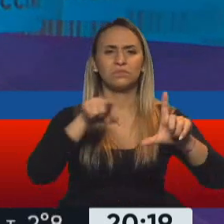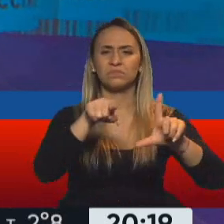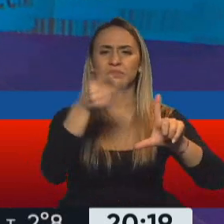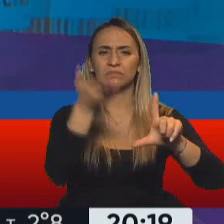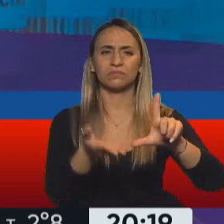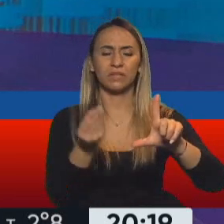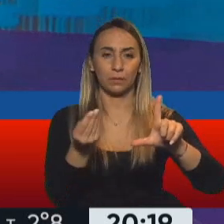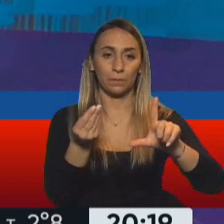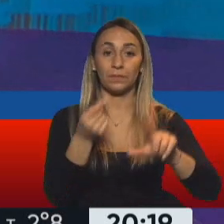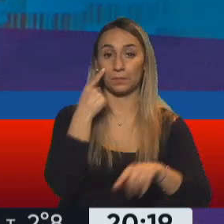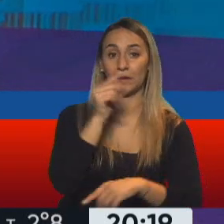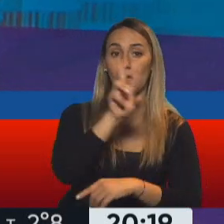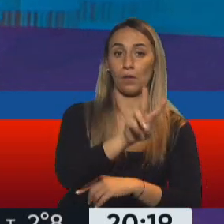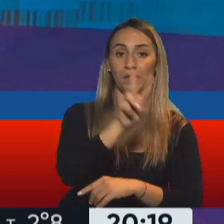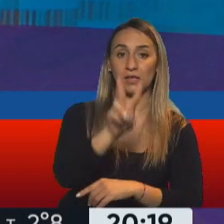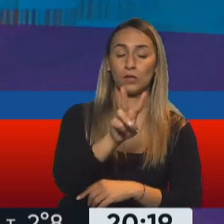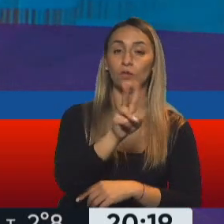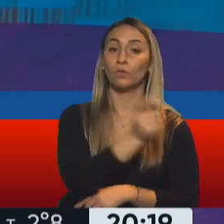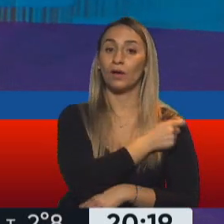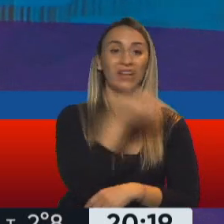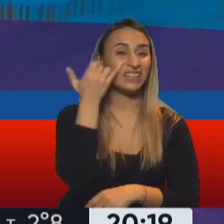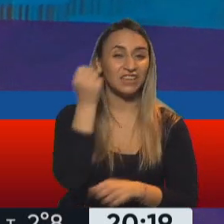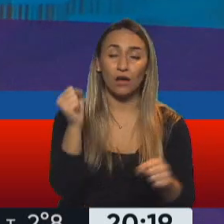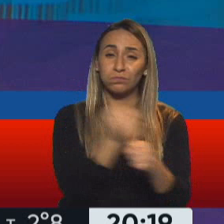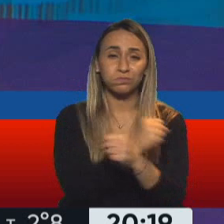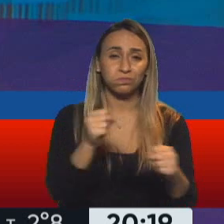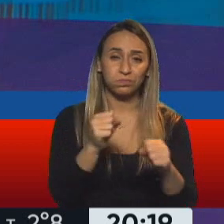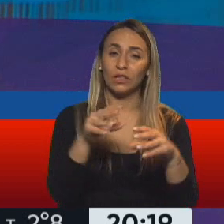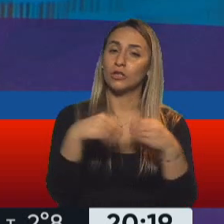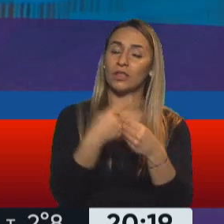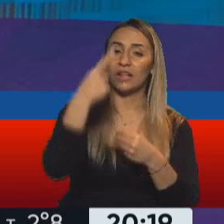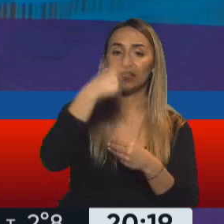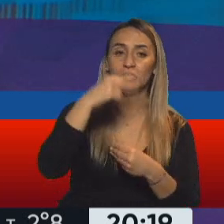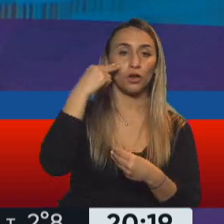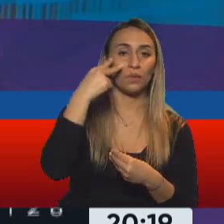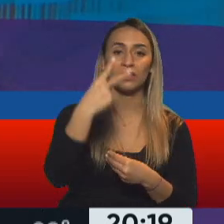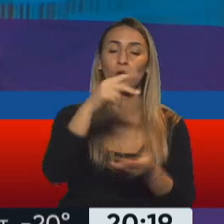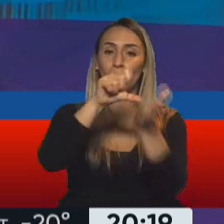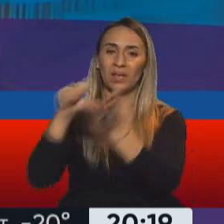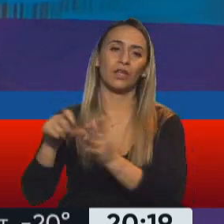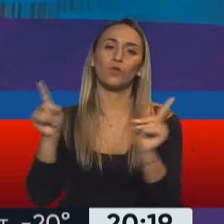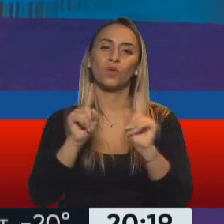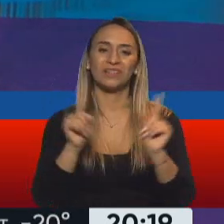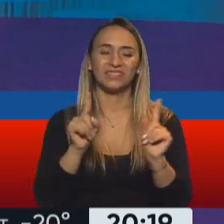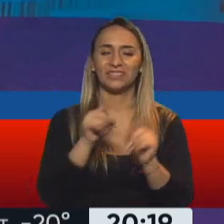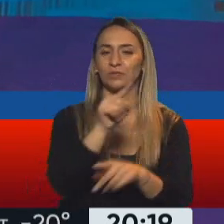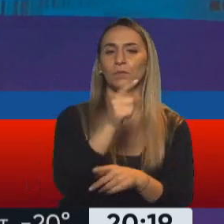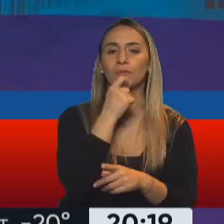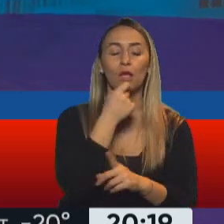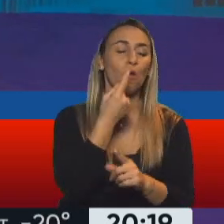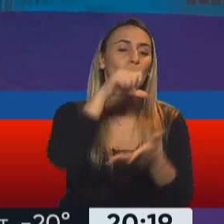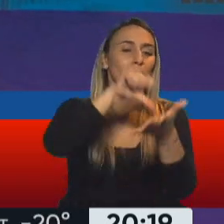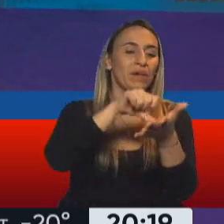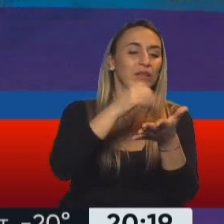Fíjese, hay 22 vacunas aprobadas en 192 países. No es que las 22 estén en cada país. Hay países que tienen una sola